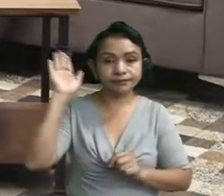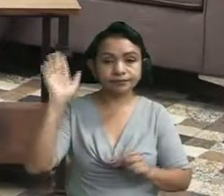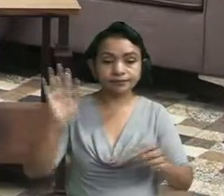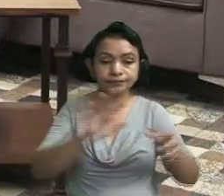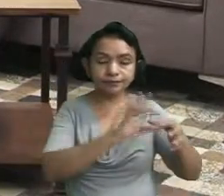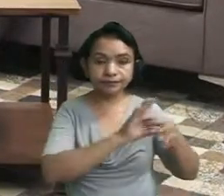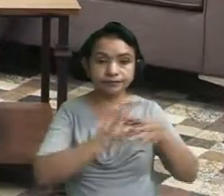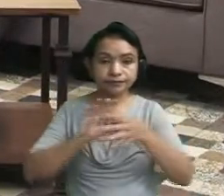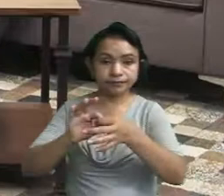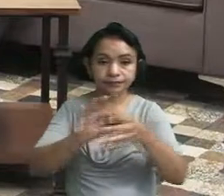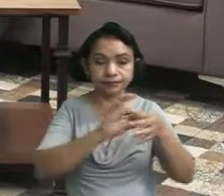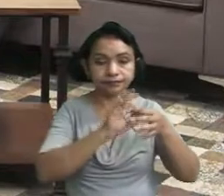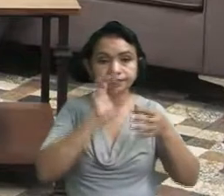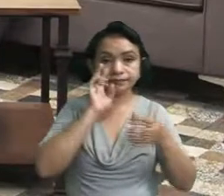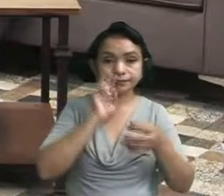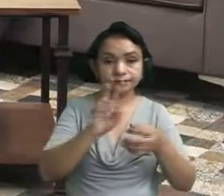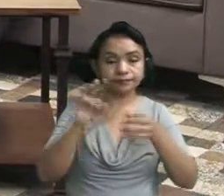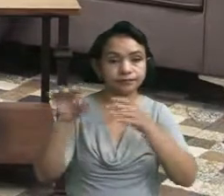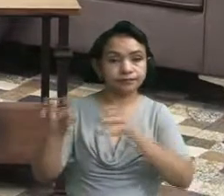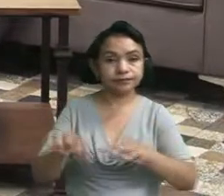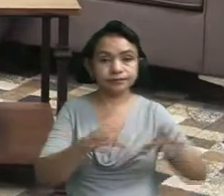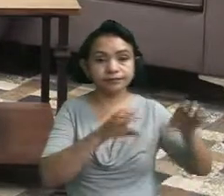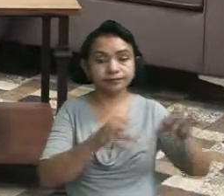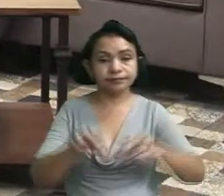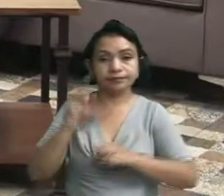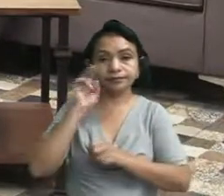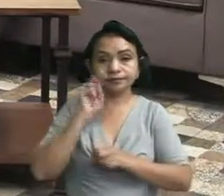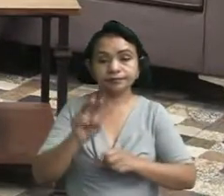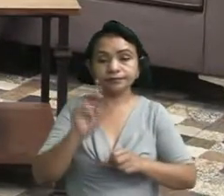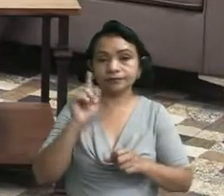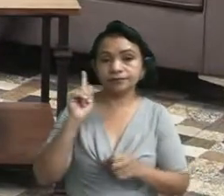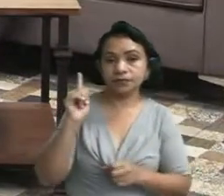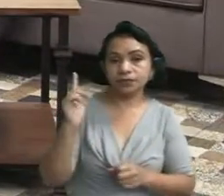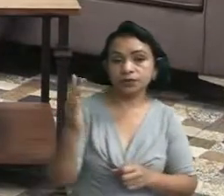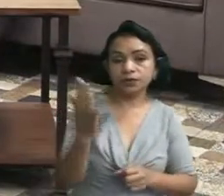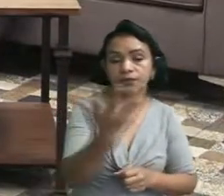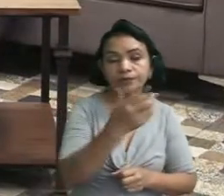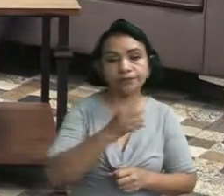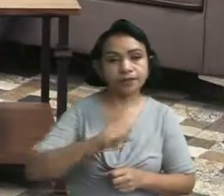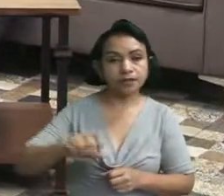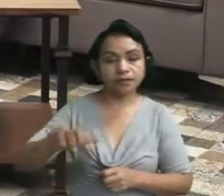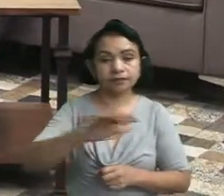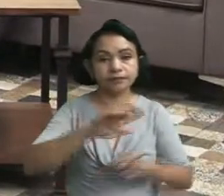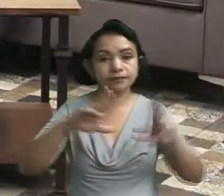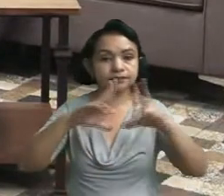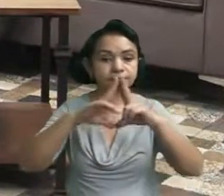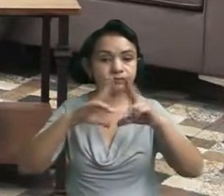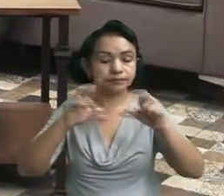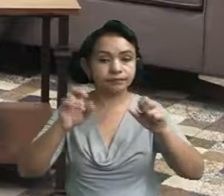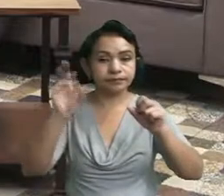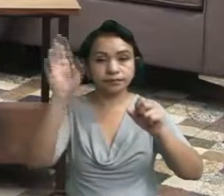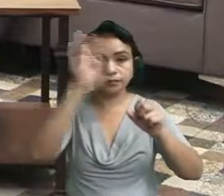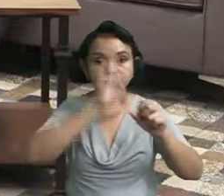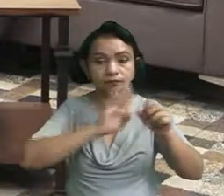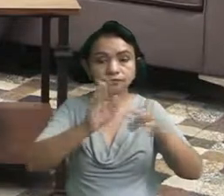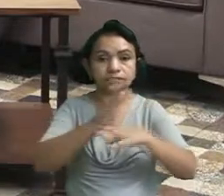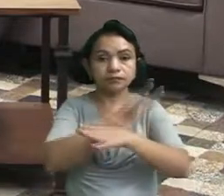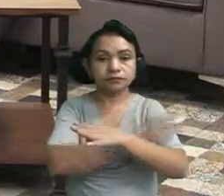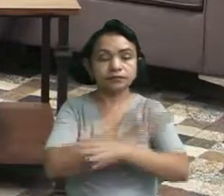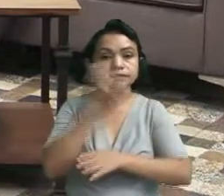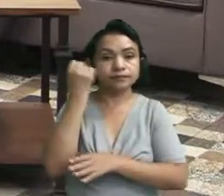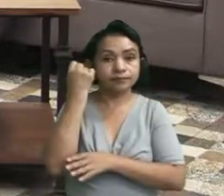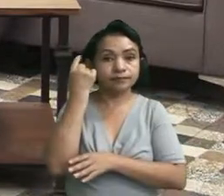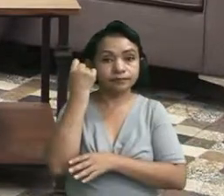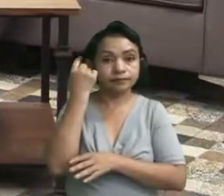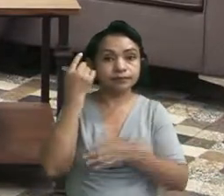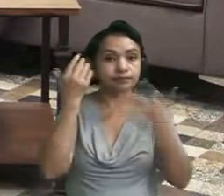unidad nacional frente a los eventos que pudimos ver, que toda la sociedad nicaragüense, hechos de violencia jamás antes vistos, y entender una